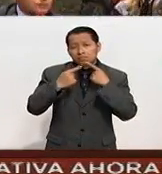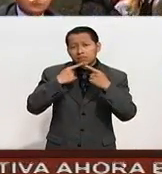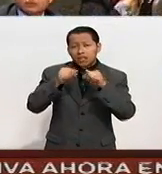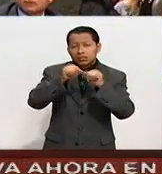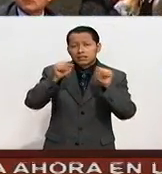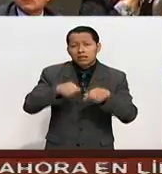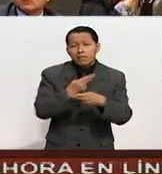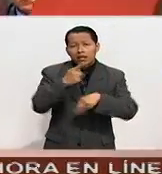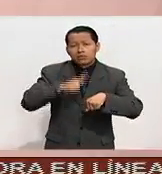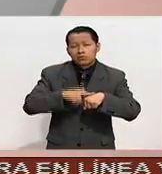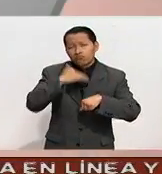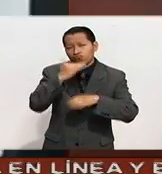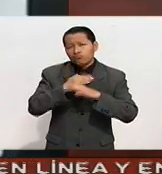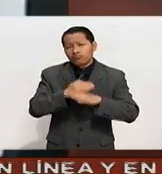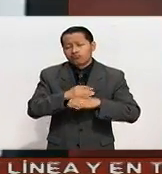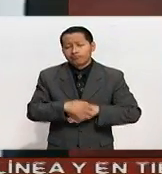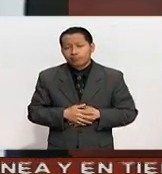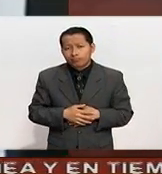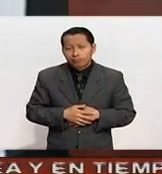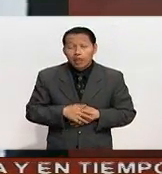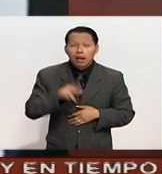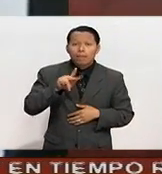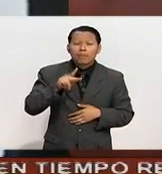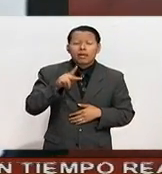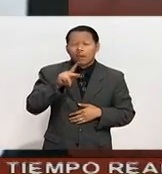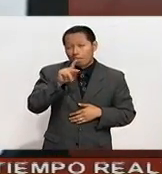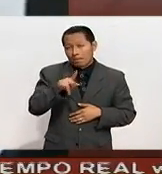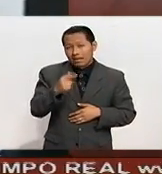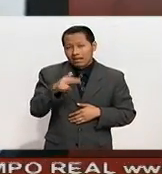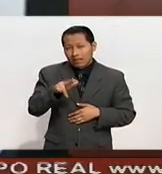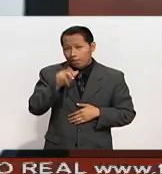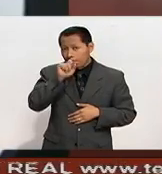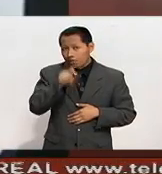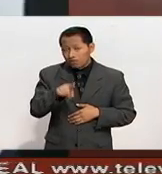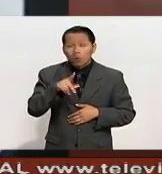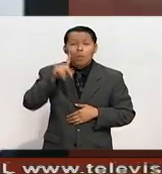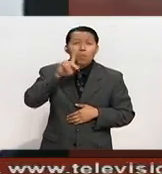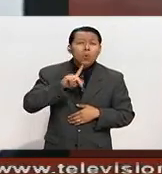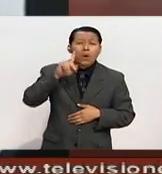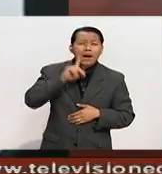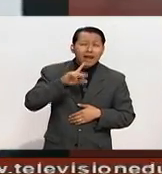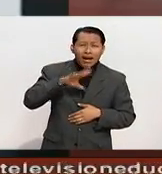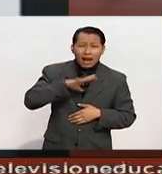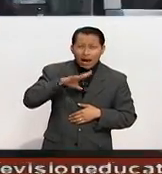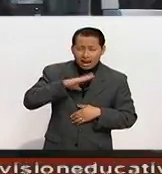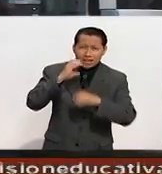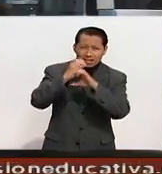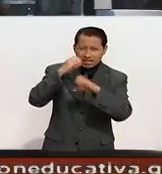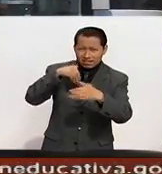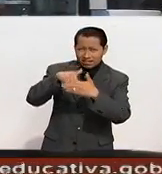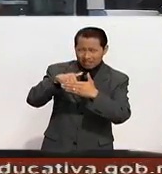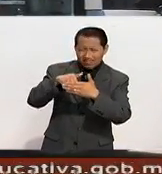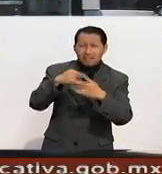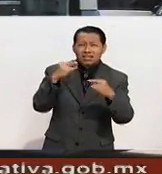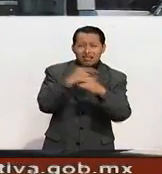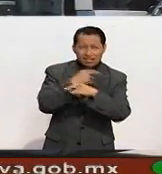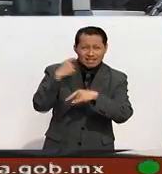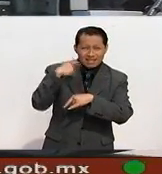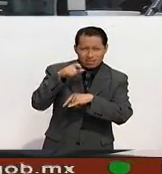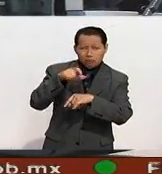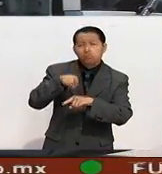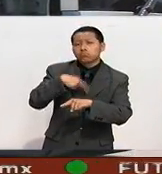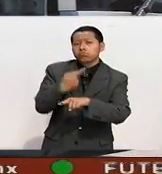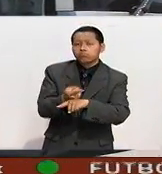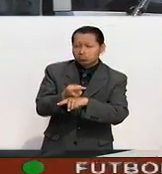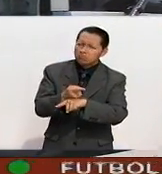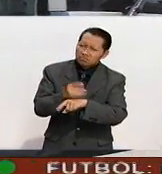Nacional Anticorrupción. La PGR se solidariza con la mujer víctima de violación en la autopista a Querétaro.